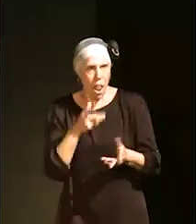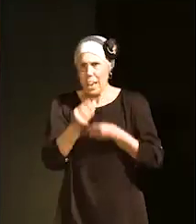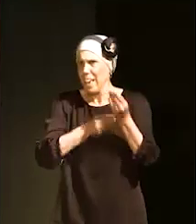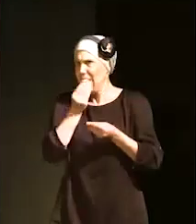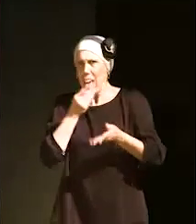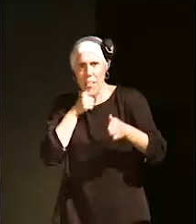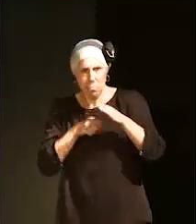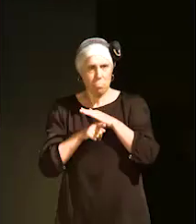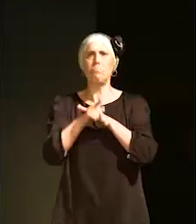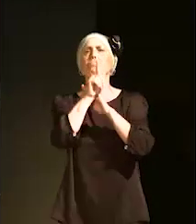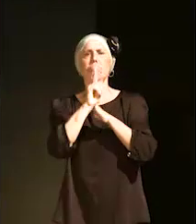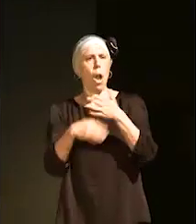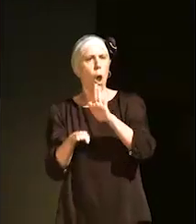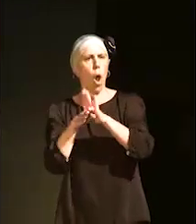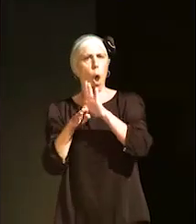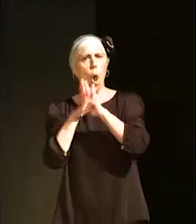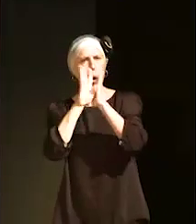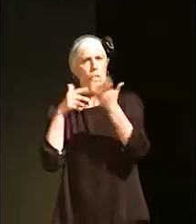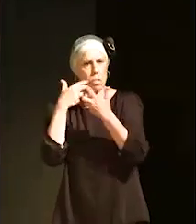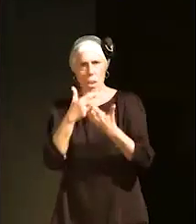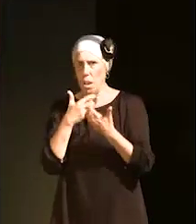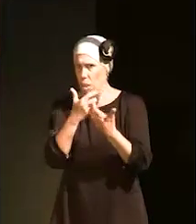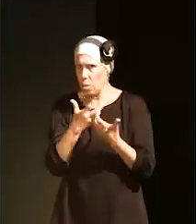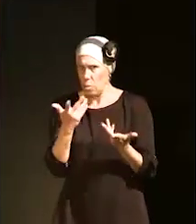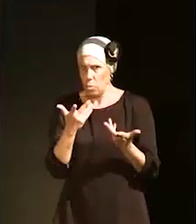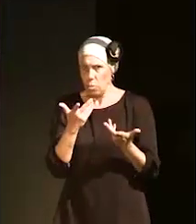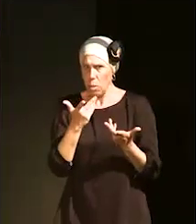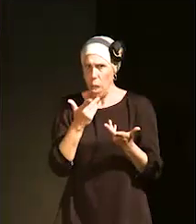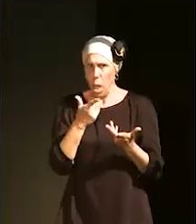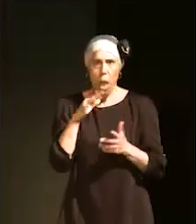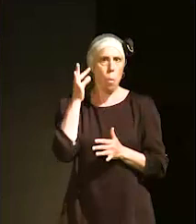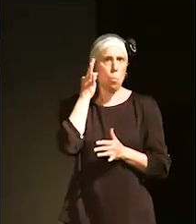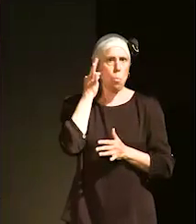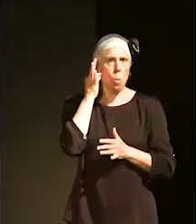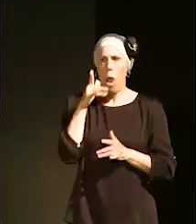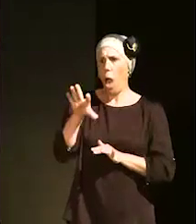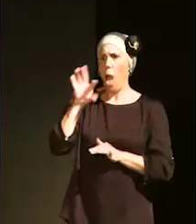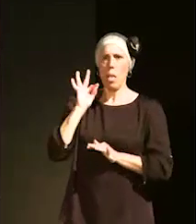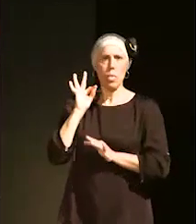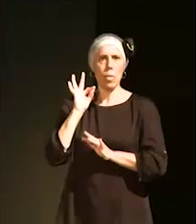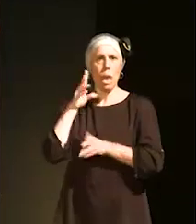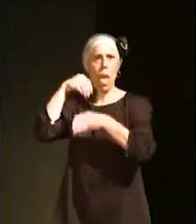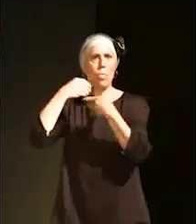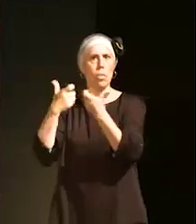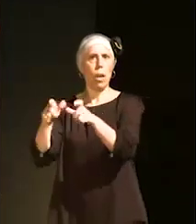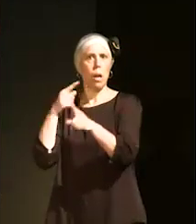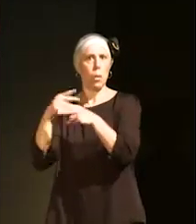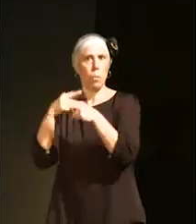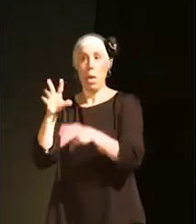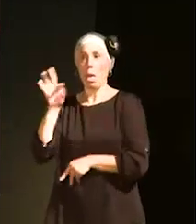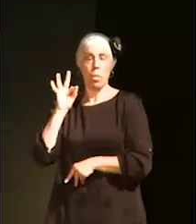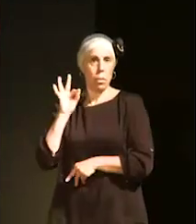a pesar de que nunca estuvimos incluidas en las decisiones políticas ni en los espacios de decisión